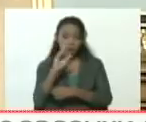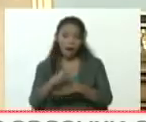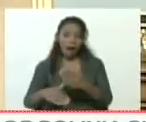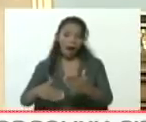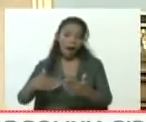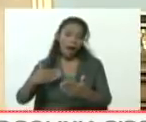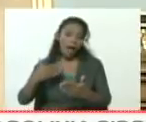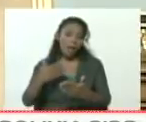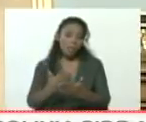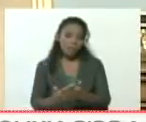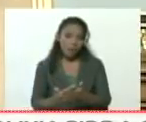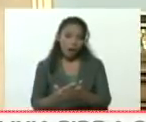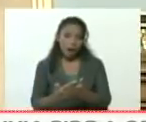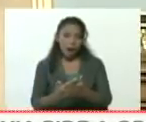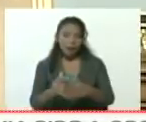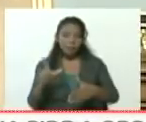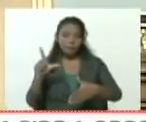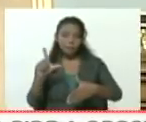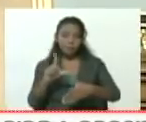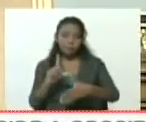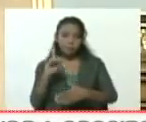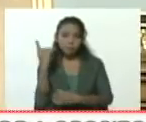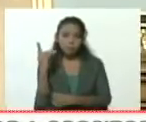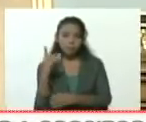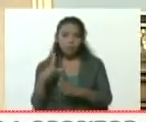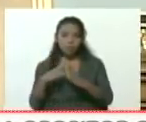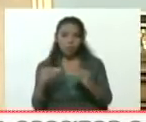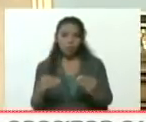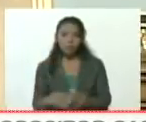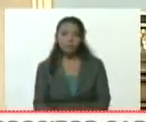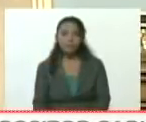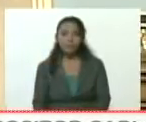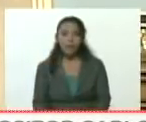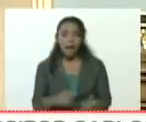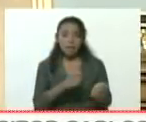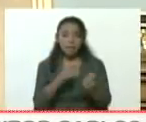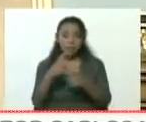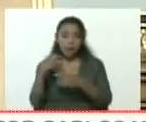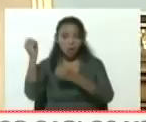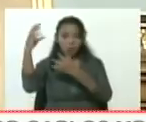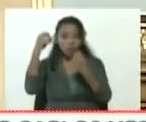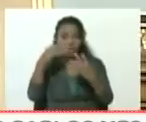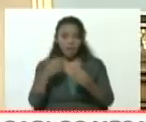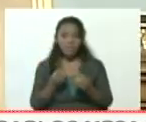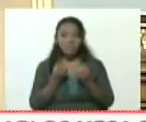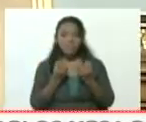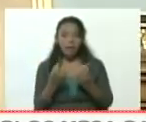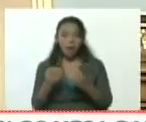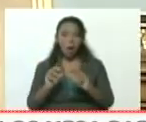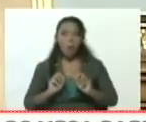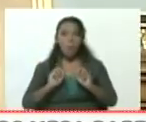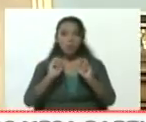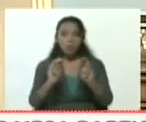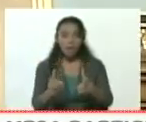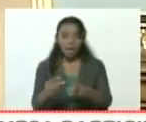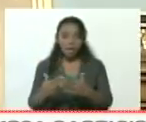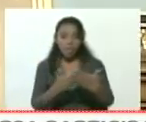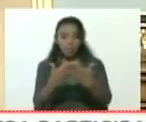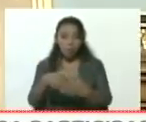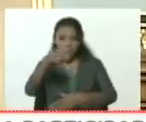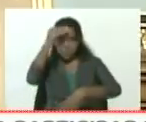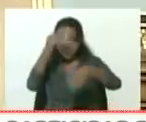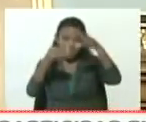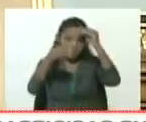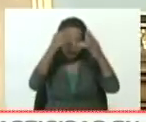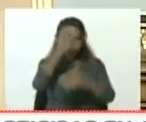que salieron de las fronteras de Venezuela a llevar luces, a llevar la educación, a garantizar la alfabetización de los pueblos del mundo. Hoy